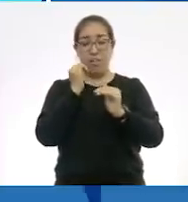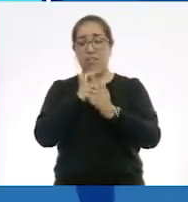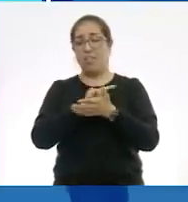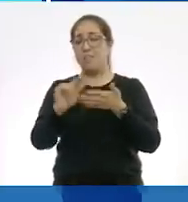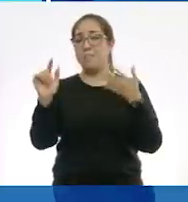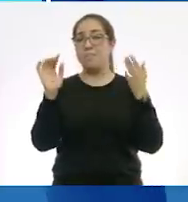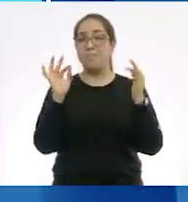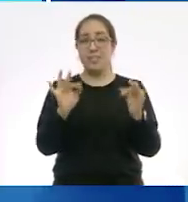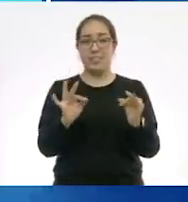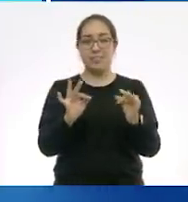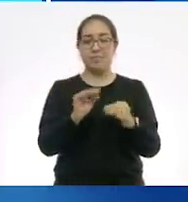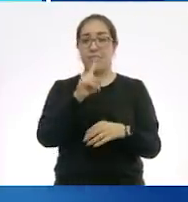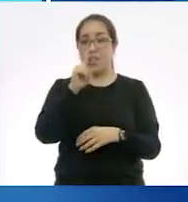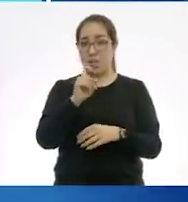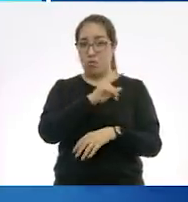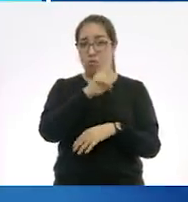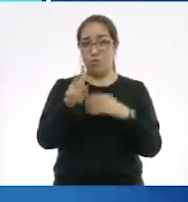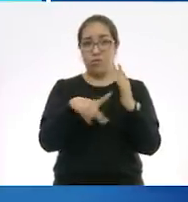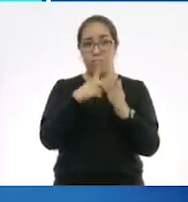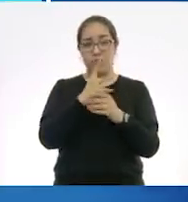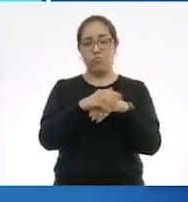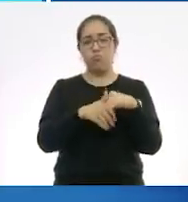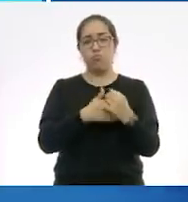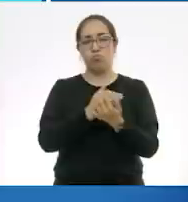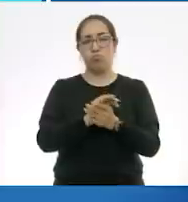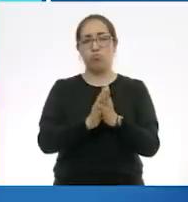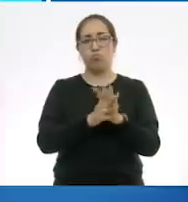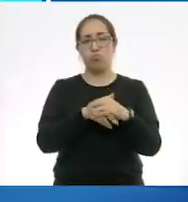uñas. Enjuaga tus manos con agua.